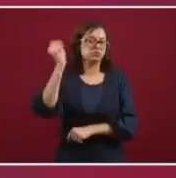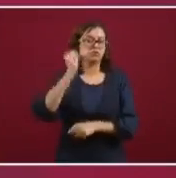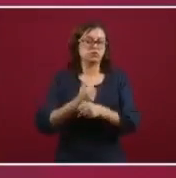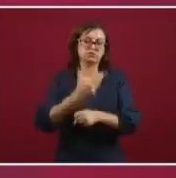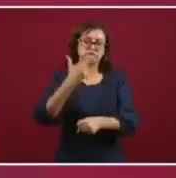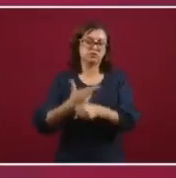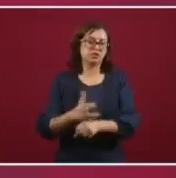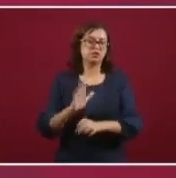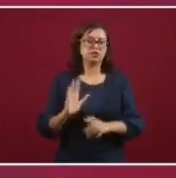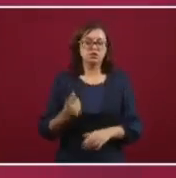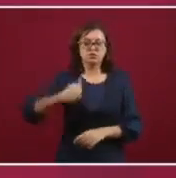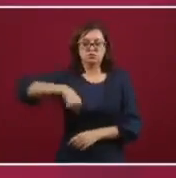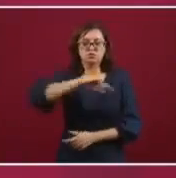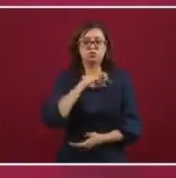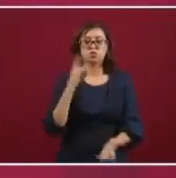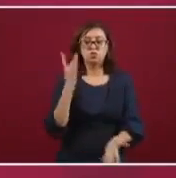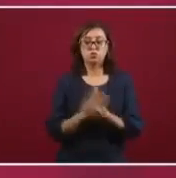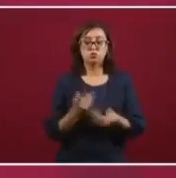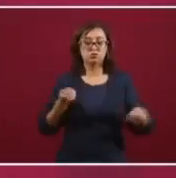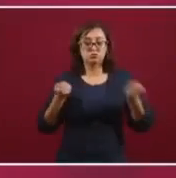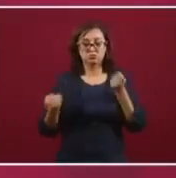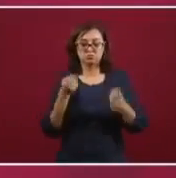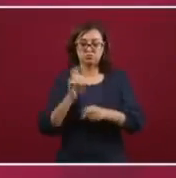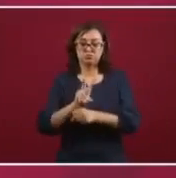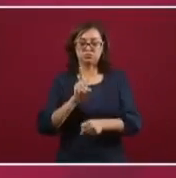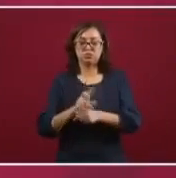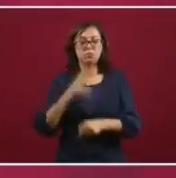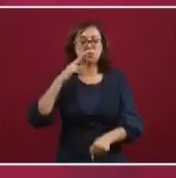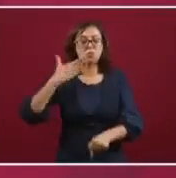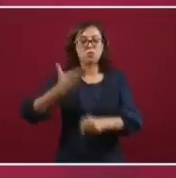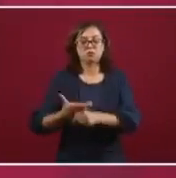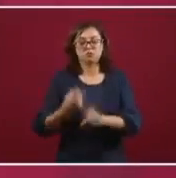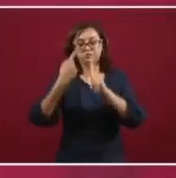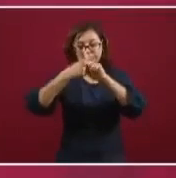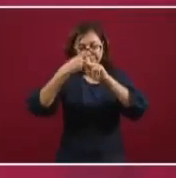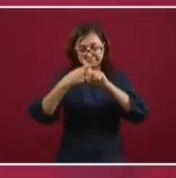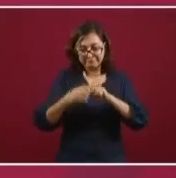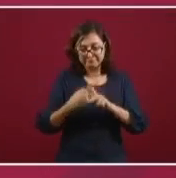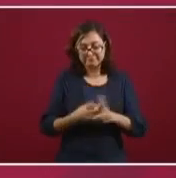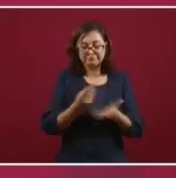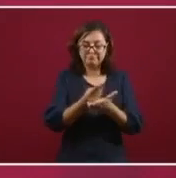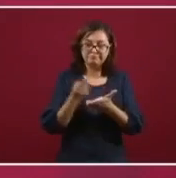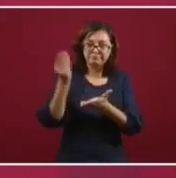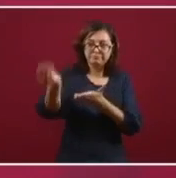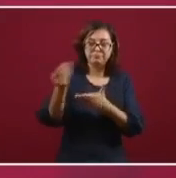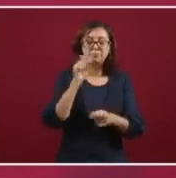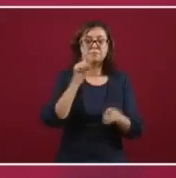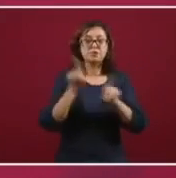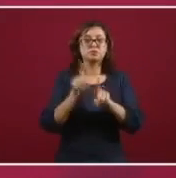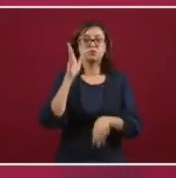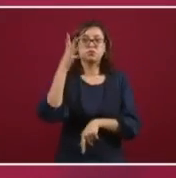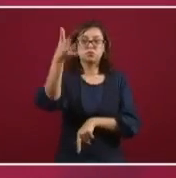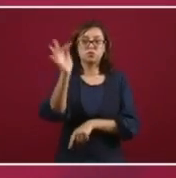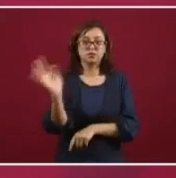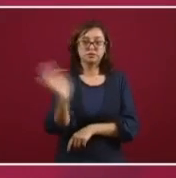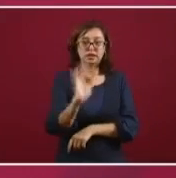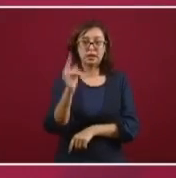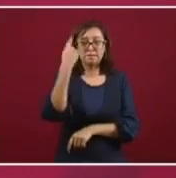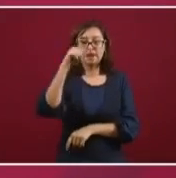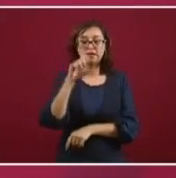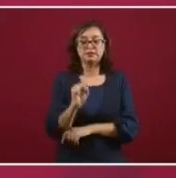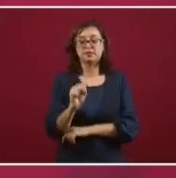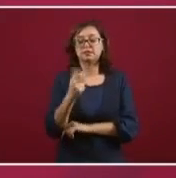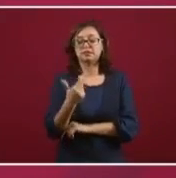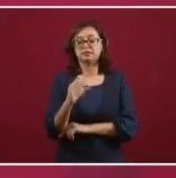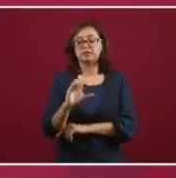que a nosotros toca es siempre pues manejarlos con la mayor responsabilidad de los números que manejamos y de las proyecciones para que Hacienda pueda hacer